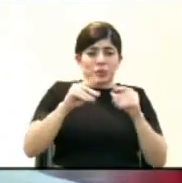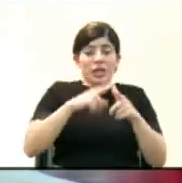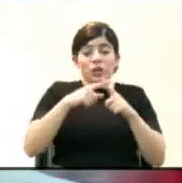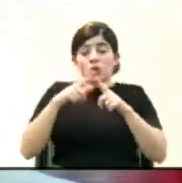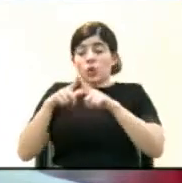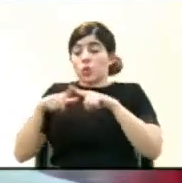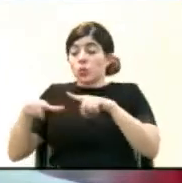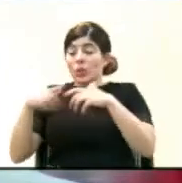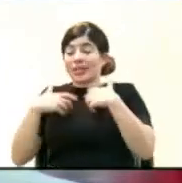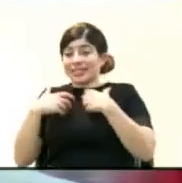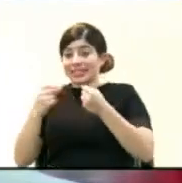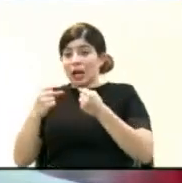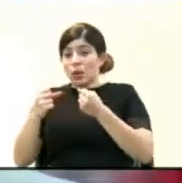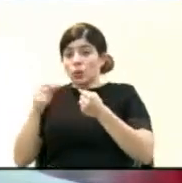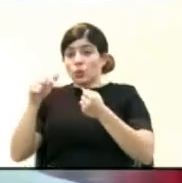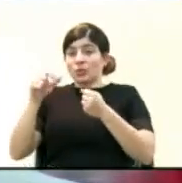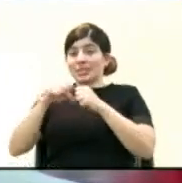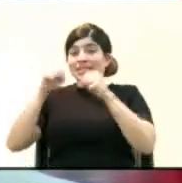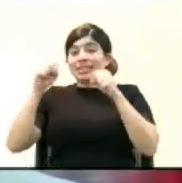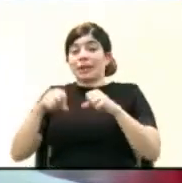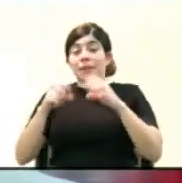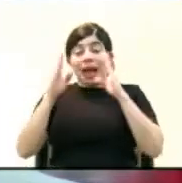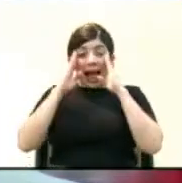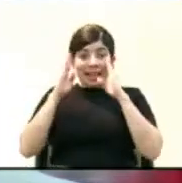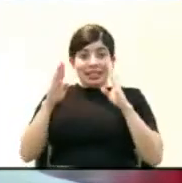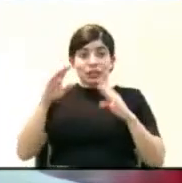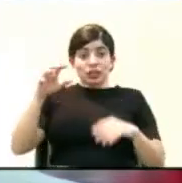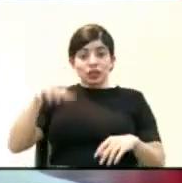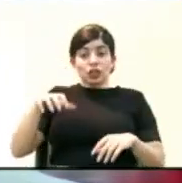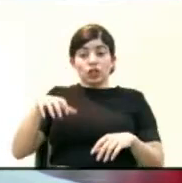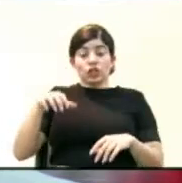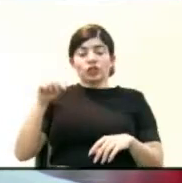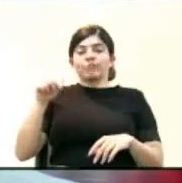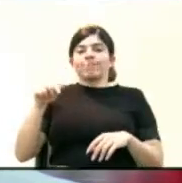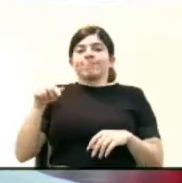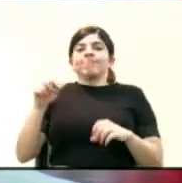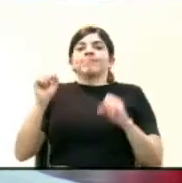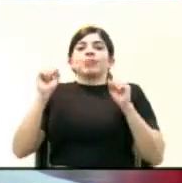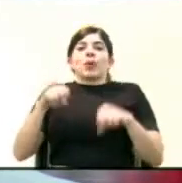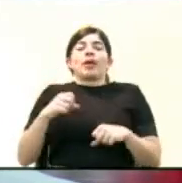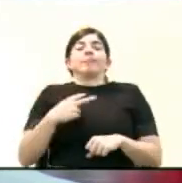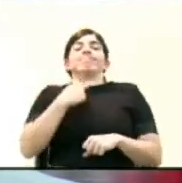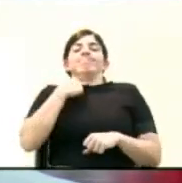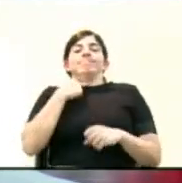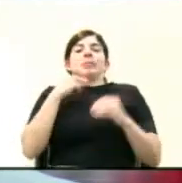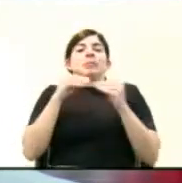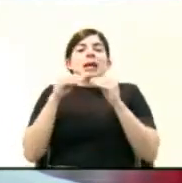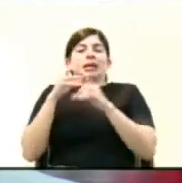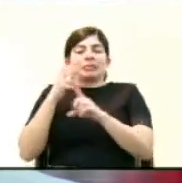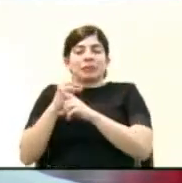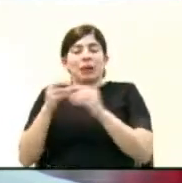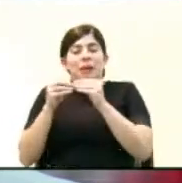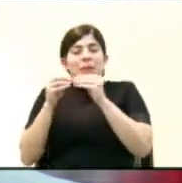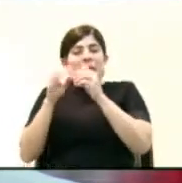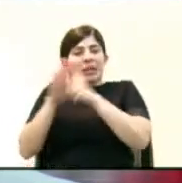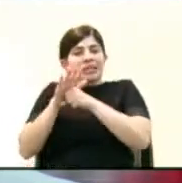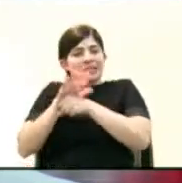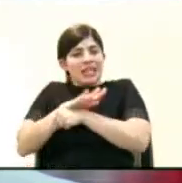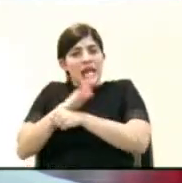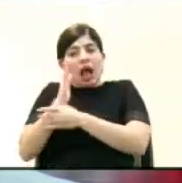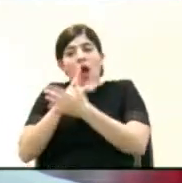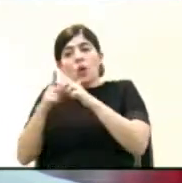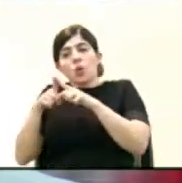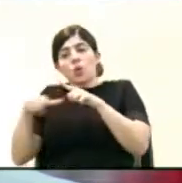de salud o todo ese sistema de atención local se puede ver más afectado, más saturado en unas zonas